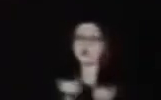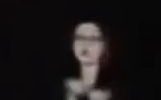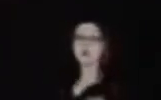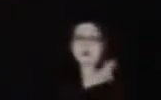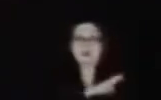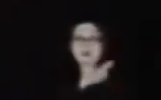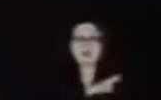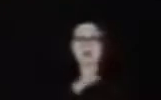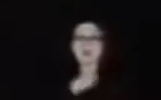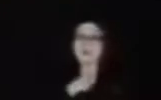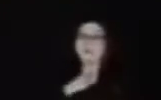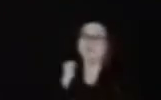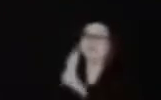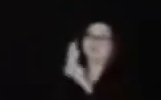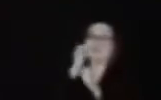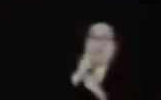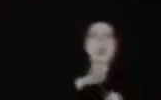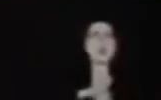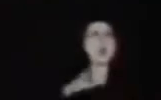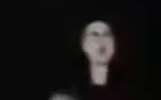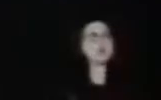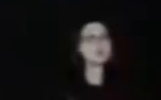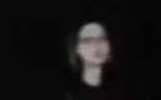sector privado.